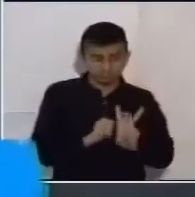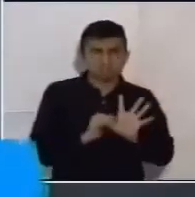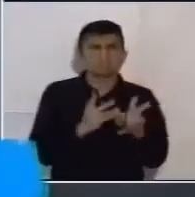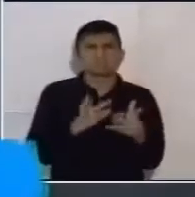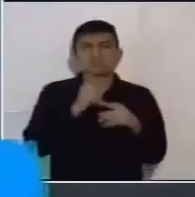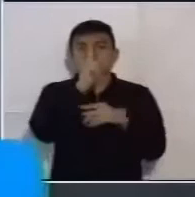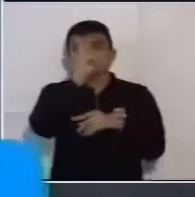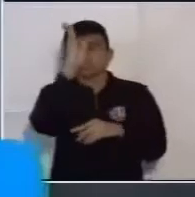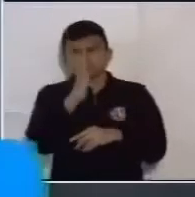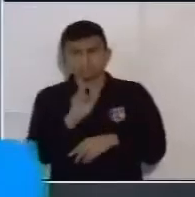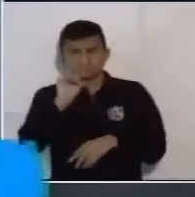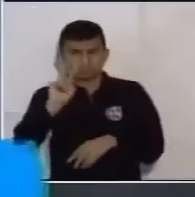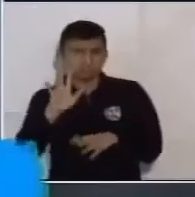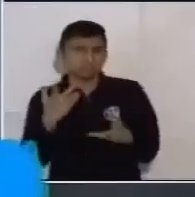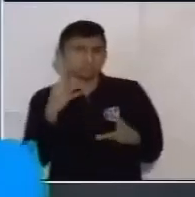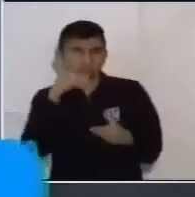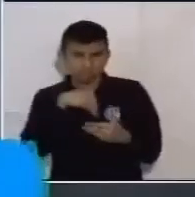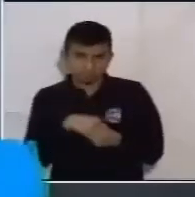cuadrado.